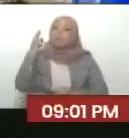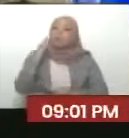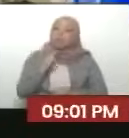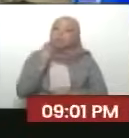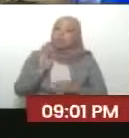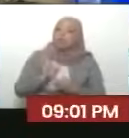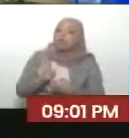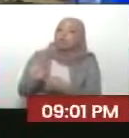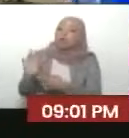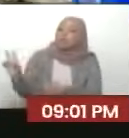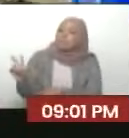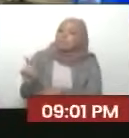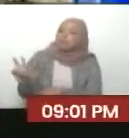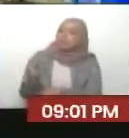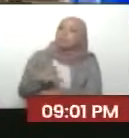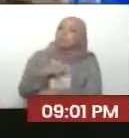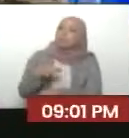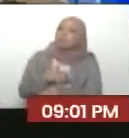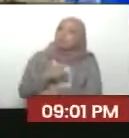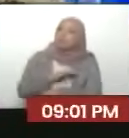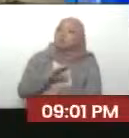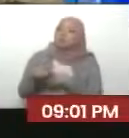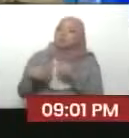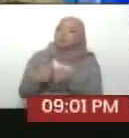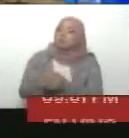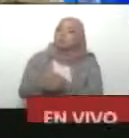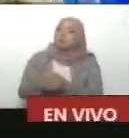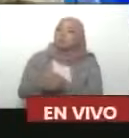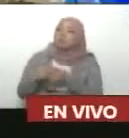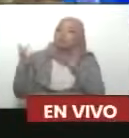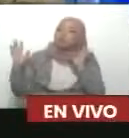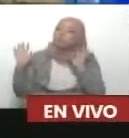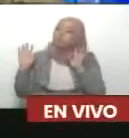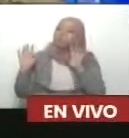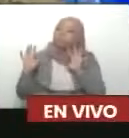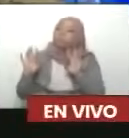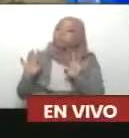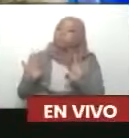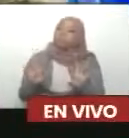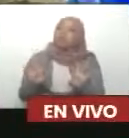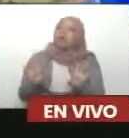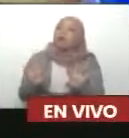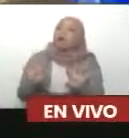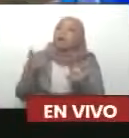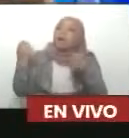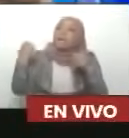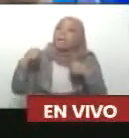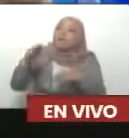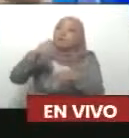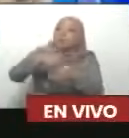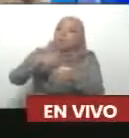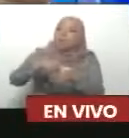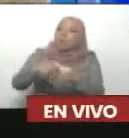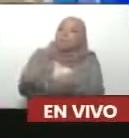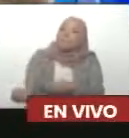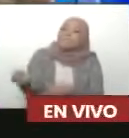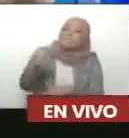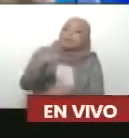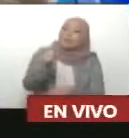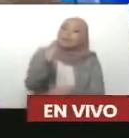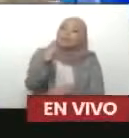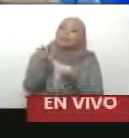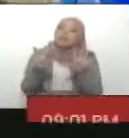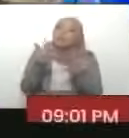sentir venezolano, todos y todas vamos a salir este domingo. Bueno, los mayores de 18 años saldrán